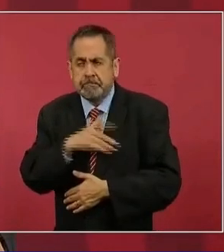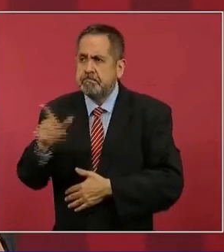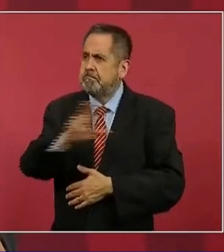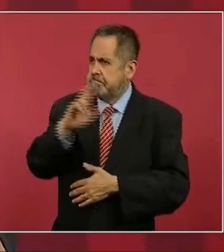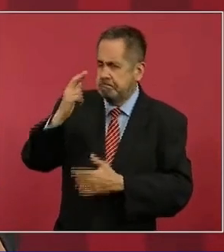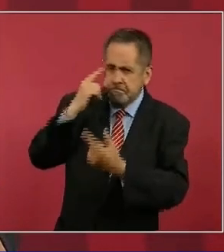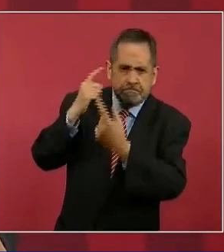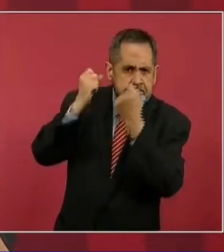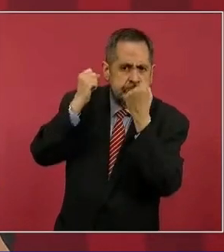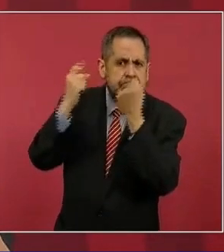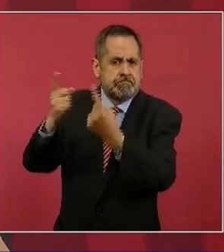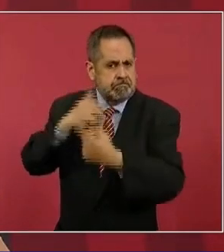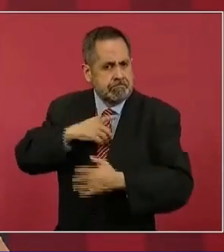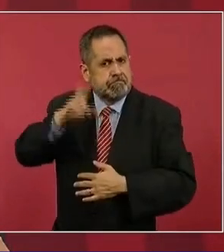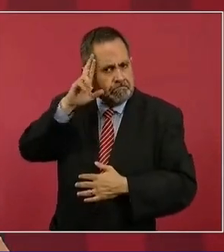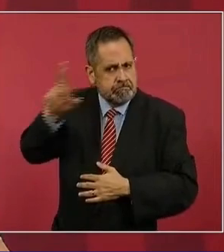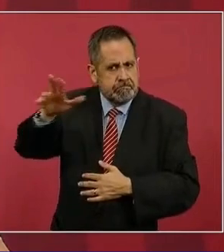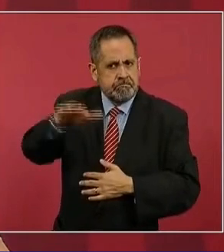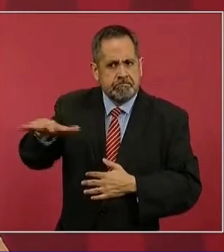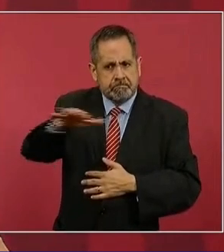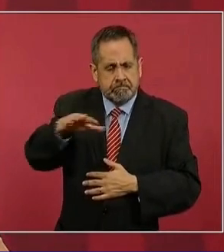nuestra admiración, nuestro respeto,